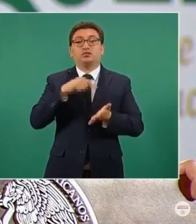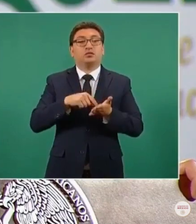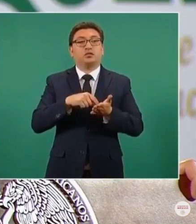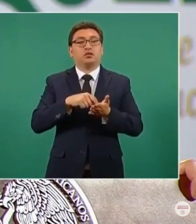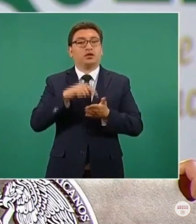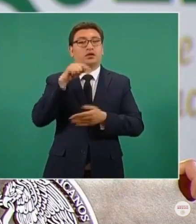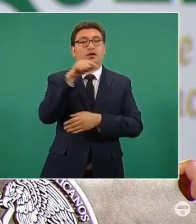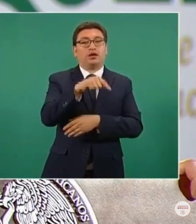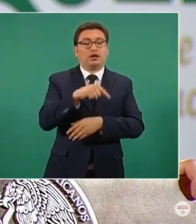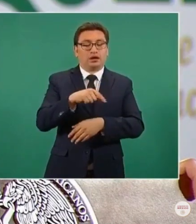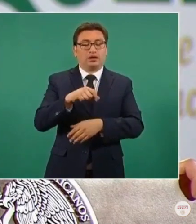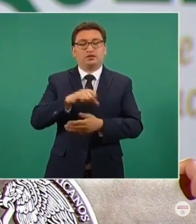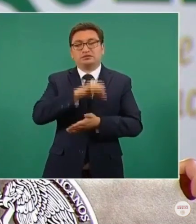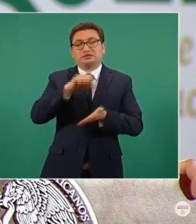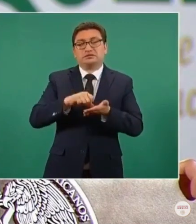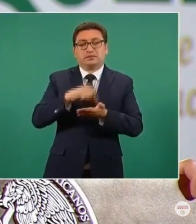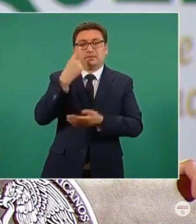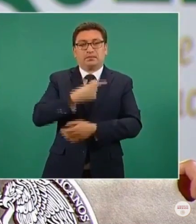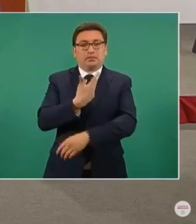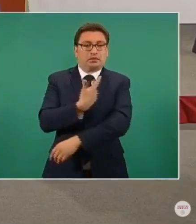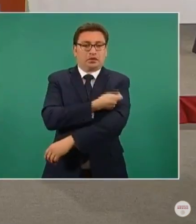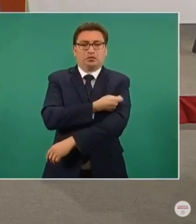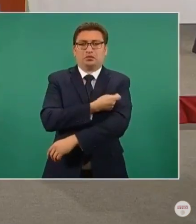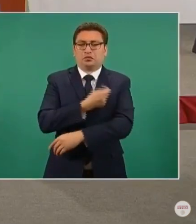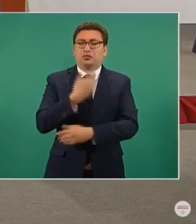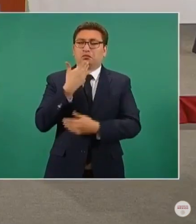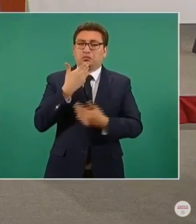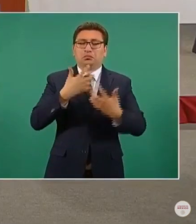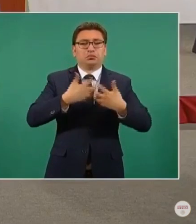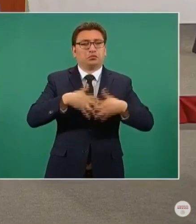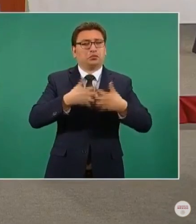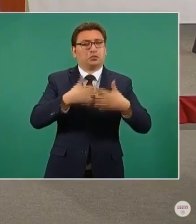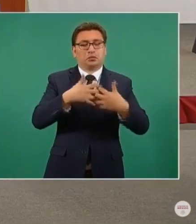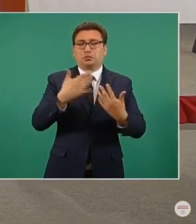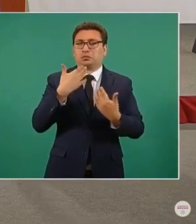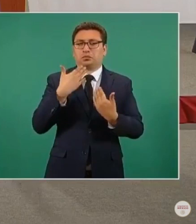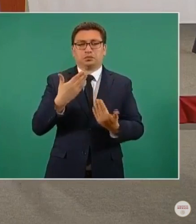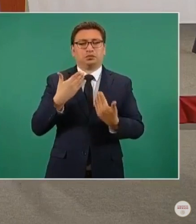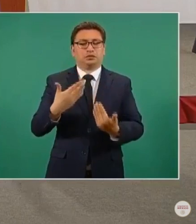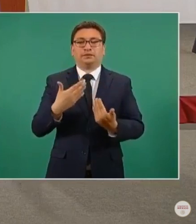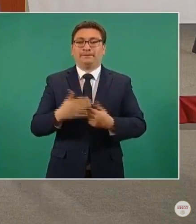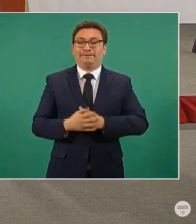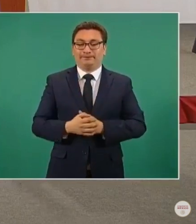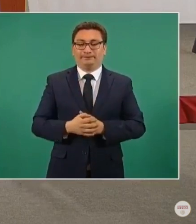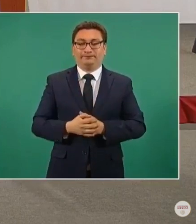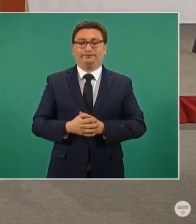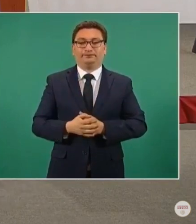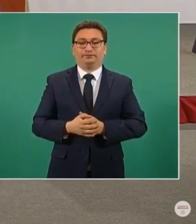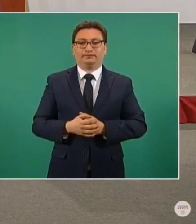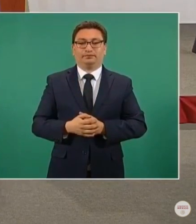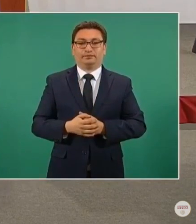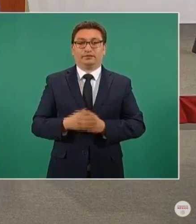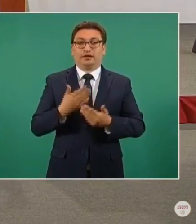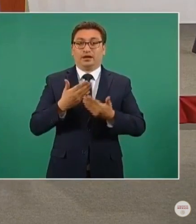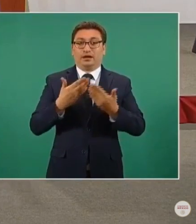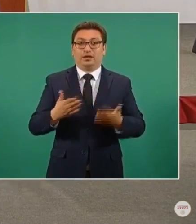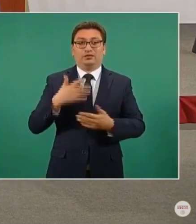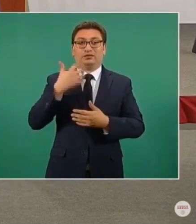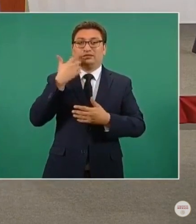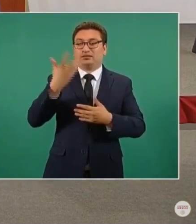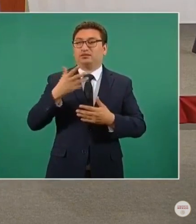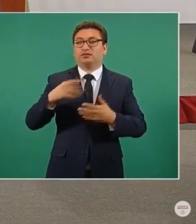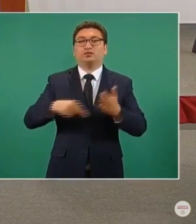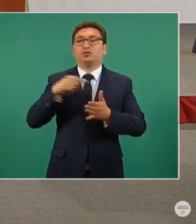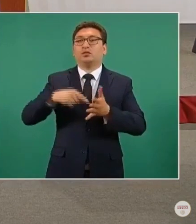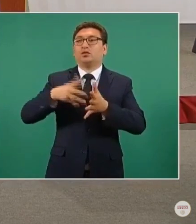vacunación realmente funcionan de manera muy eficiente. Hemos privilegiado ahora los macrocentros.